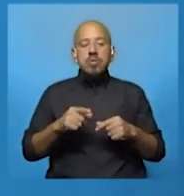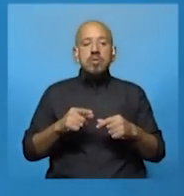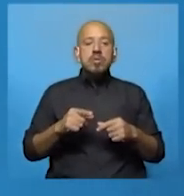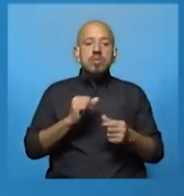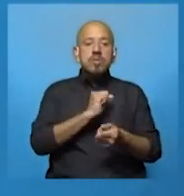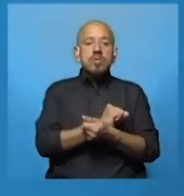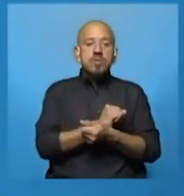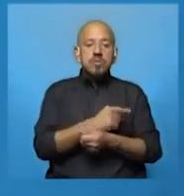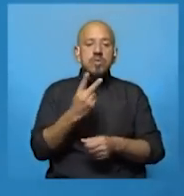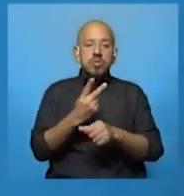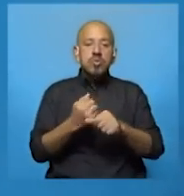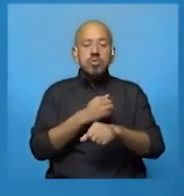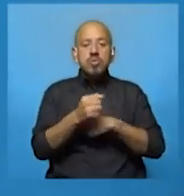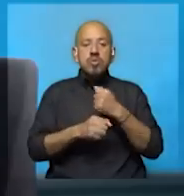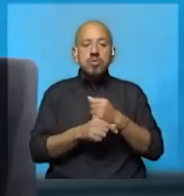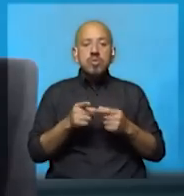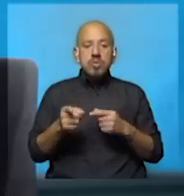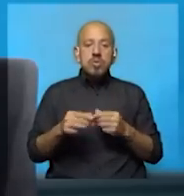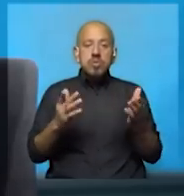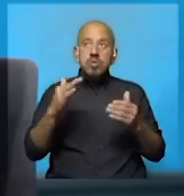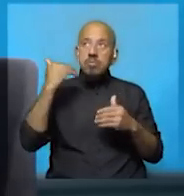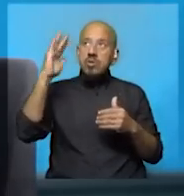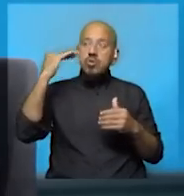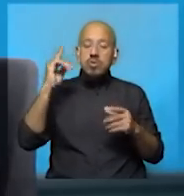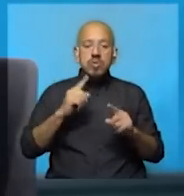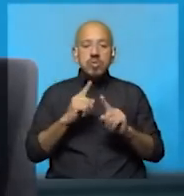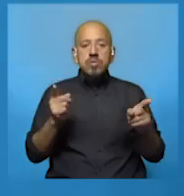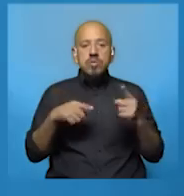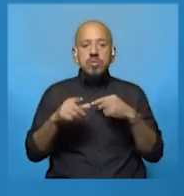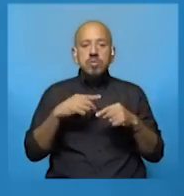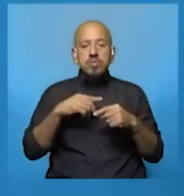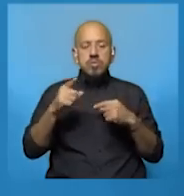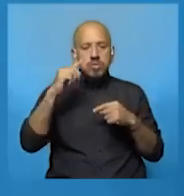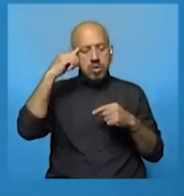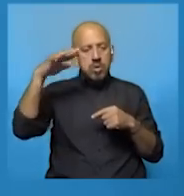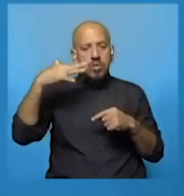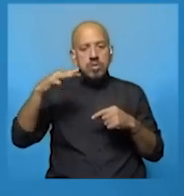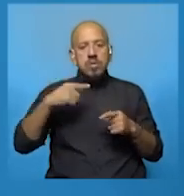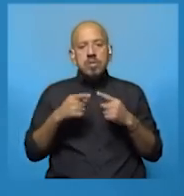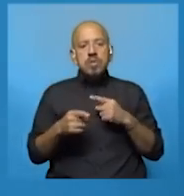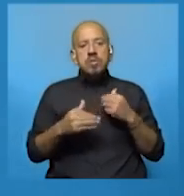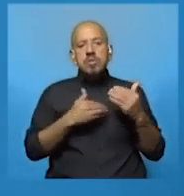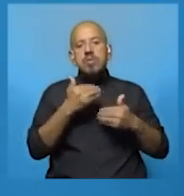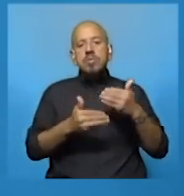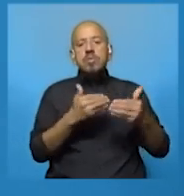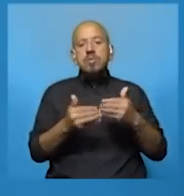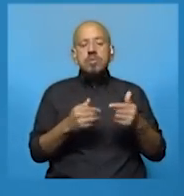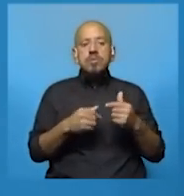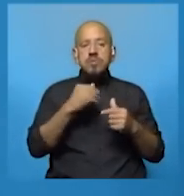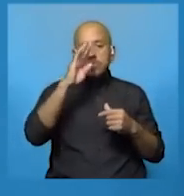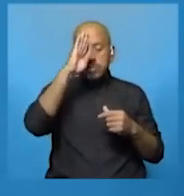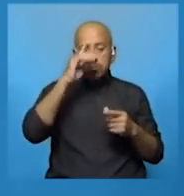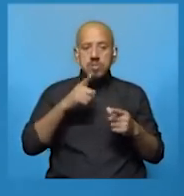libertad por una mínima de dos años cuando eso no sucede en adultos o sea castigamos más fuerte de los adolescentes que están en ese proceso de aprender